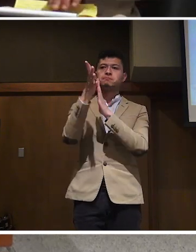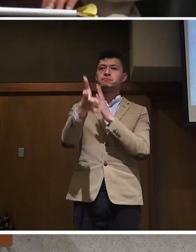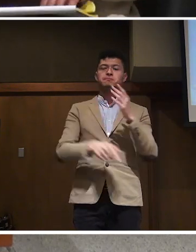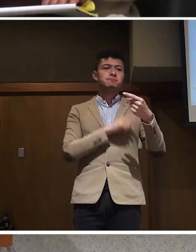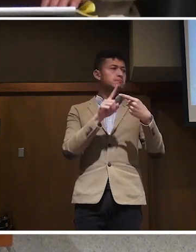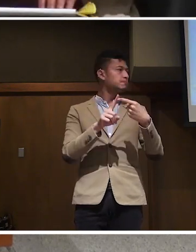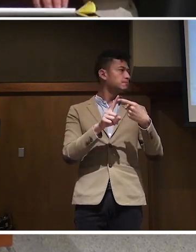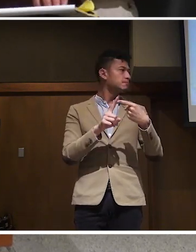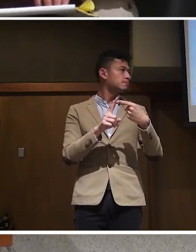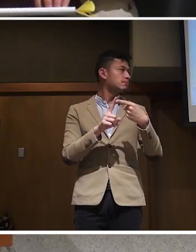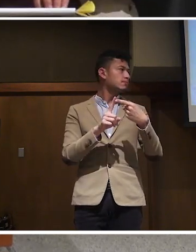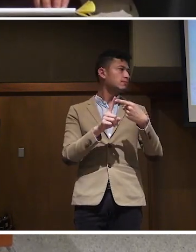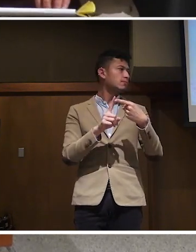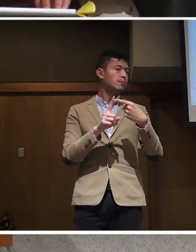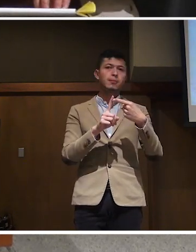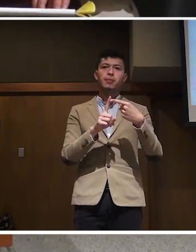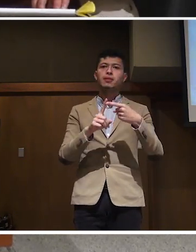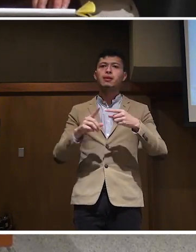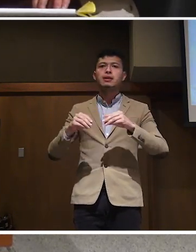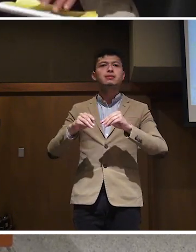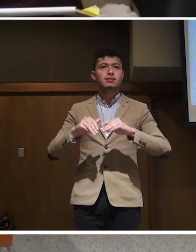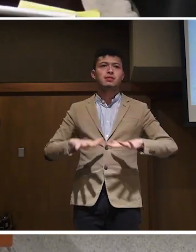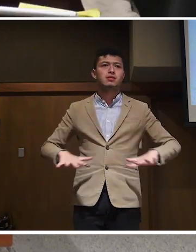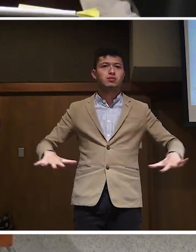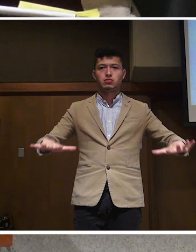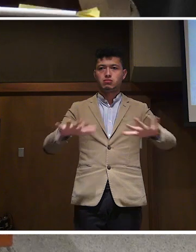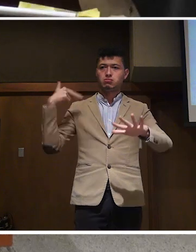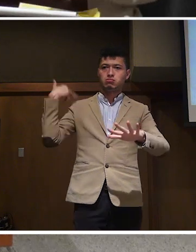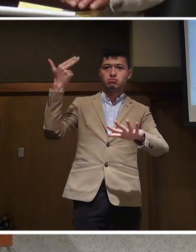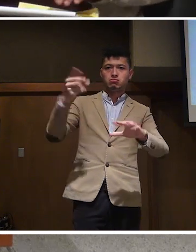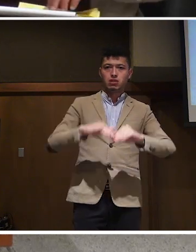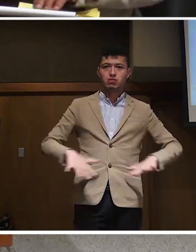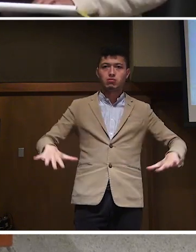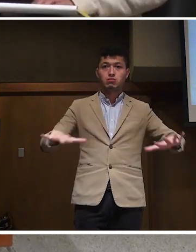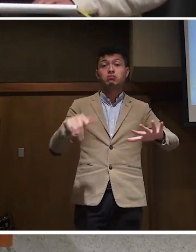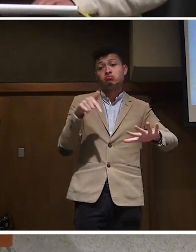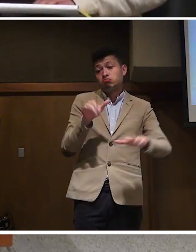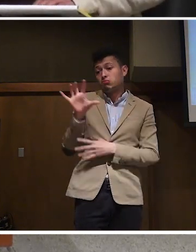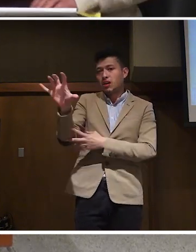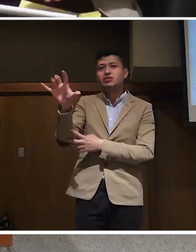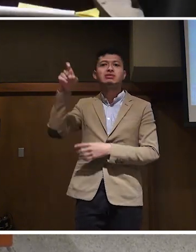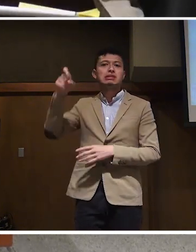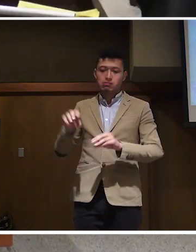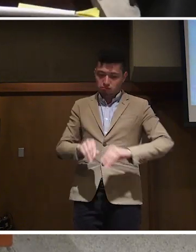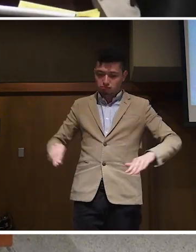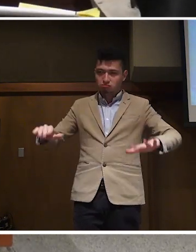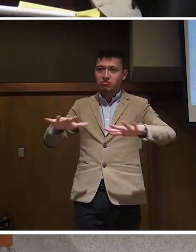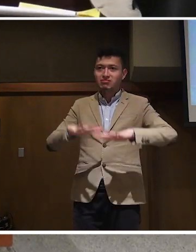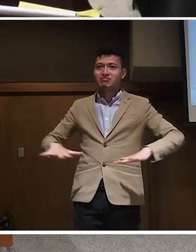El primero de ellos sería un territorio histórico. Bueno, la nación debe tener un territorio